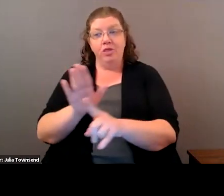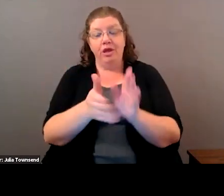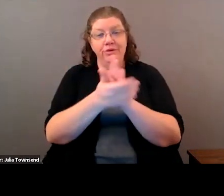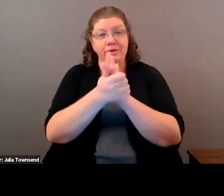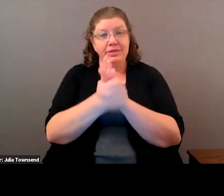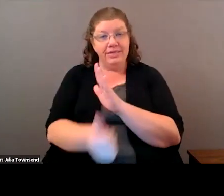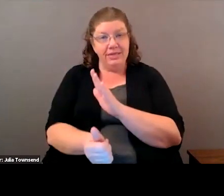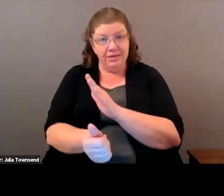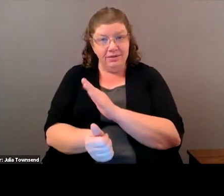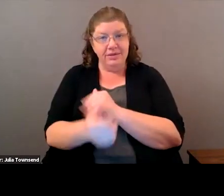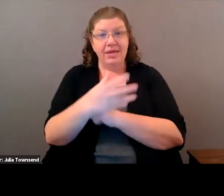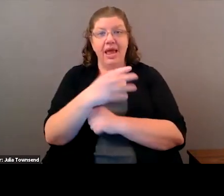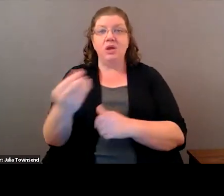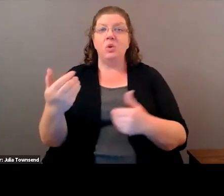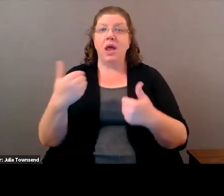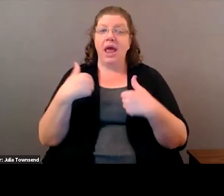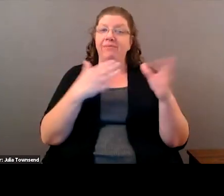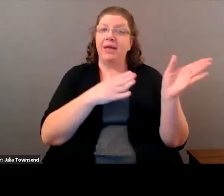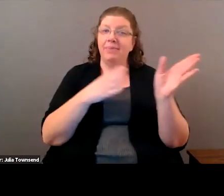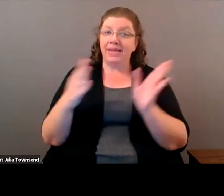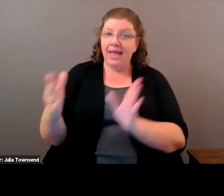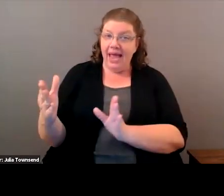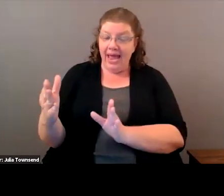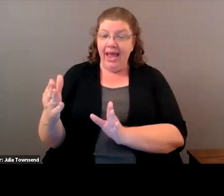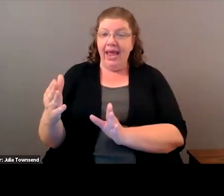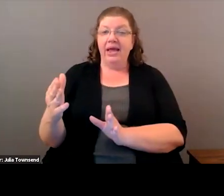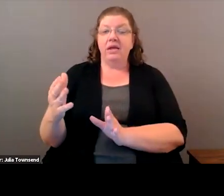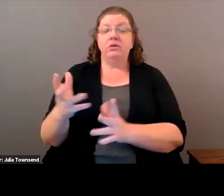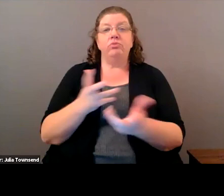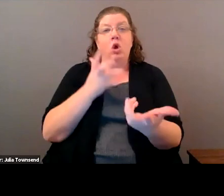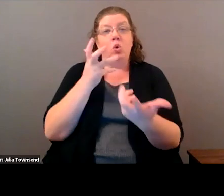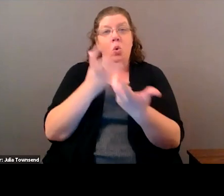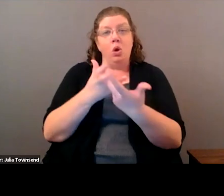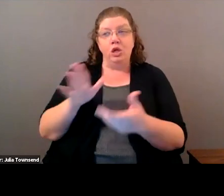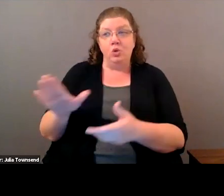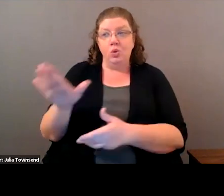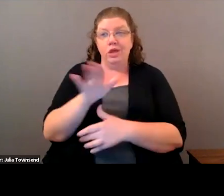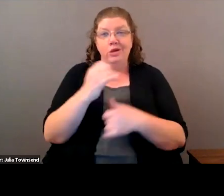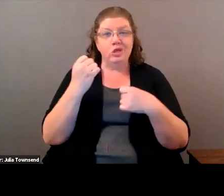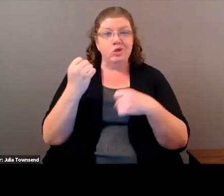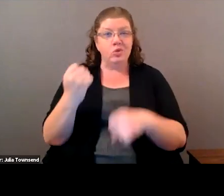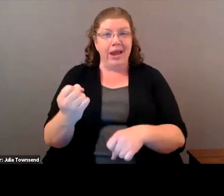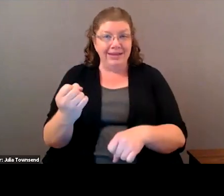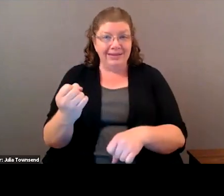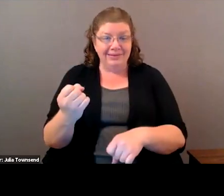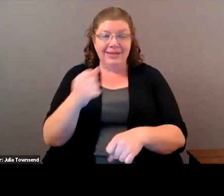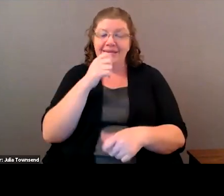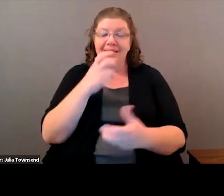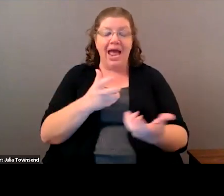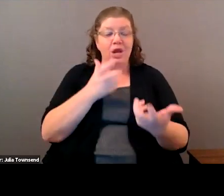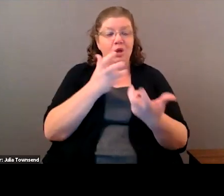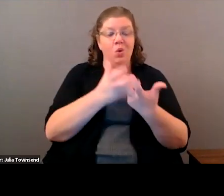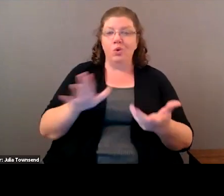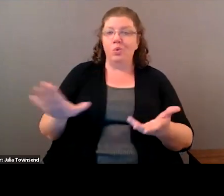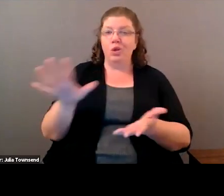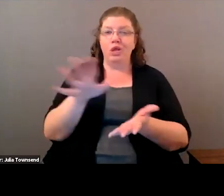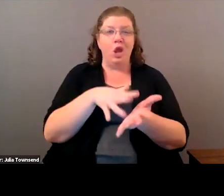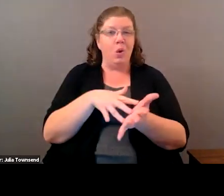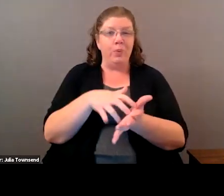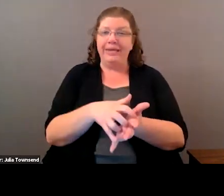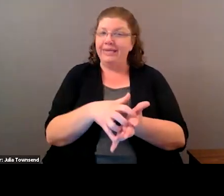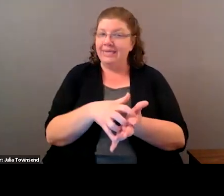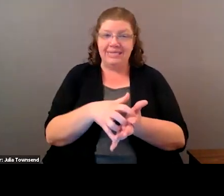de acuerdo a sus fortalezas y no a sus debilidades. Hay mucho que